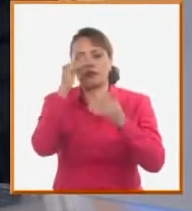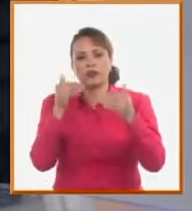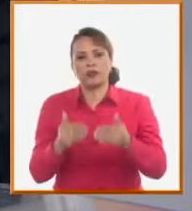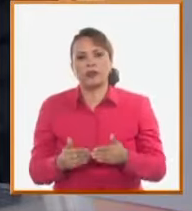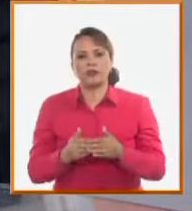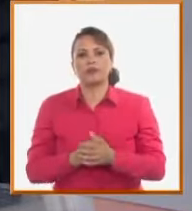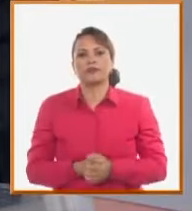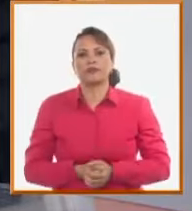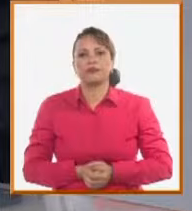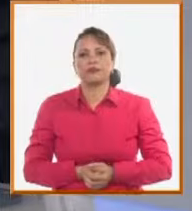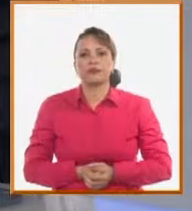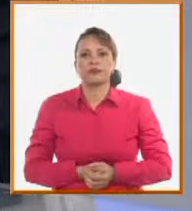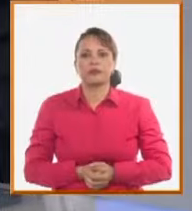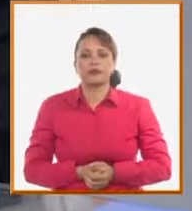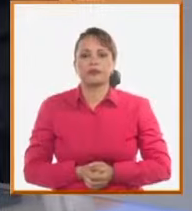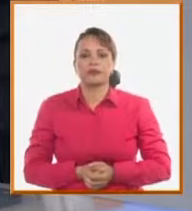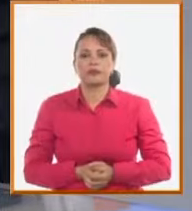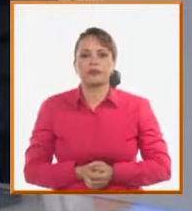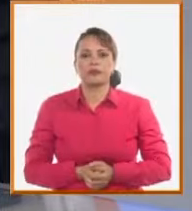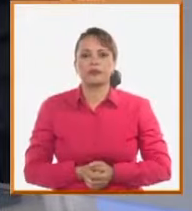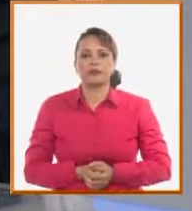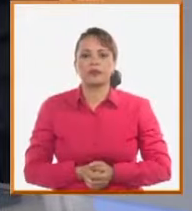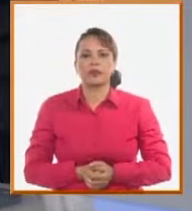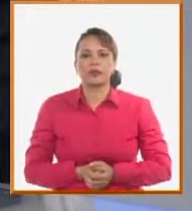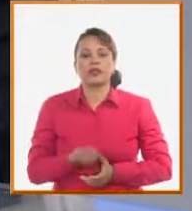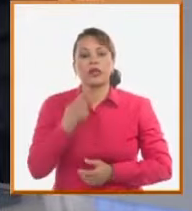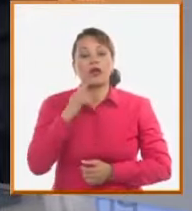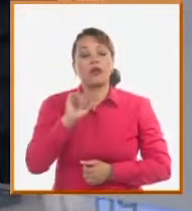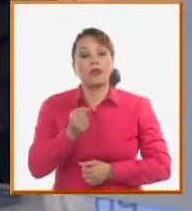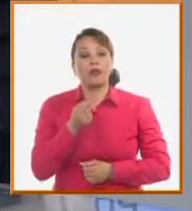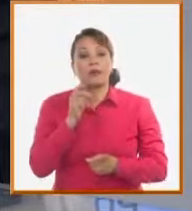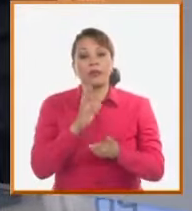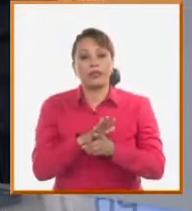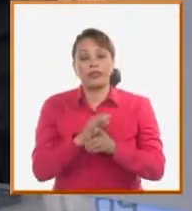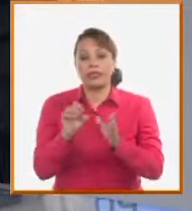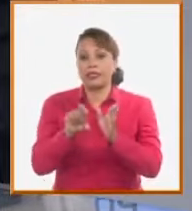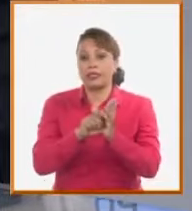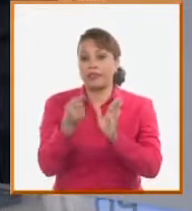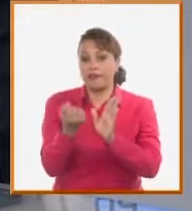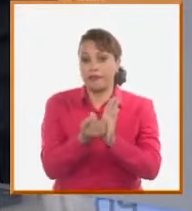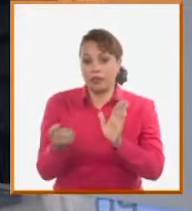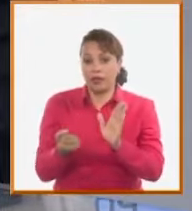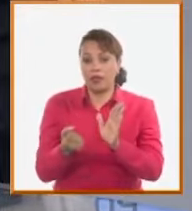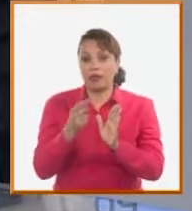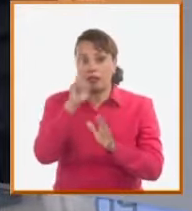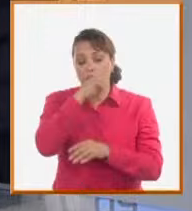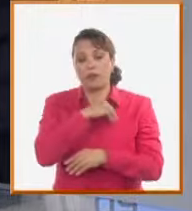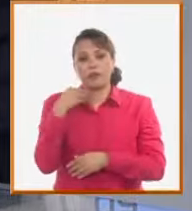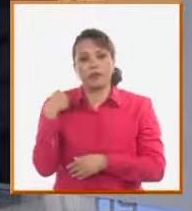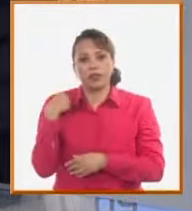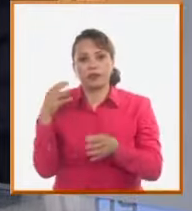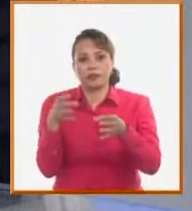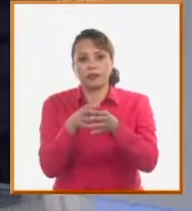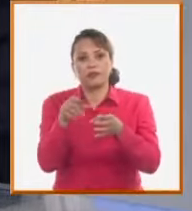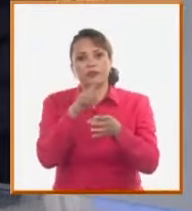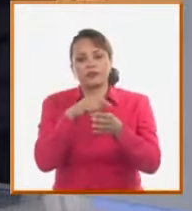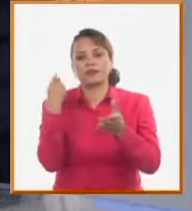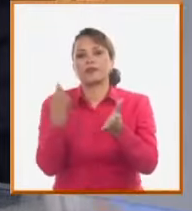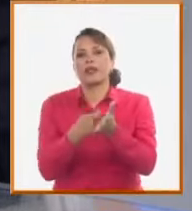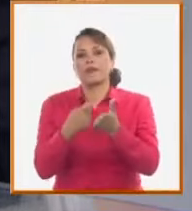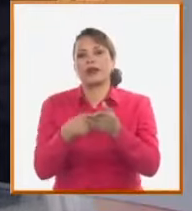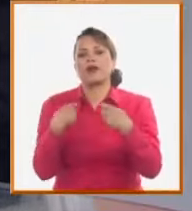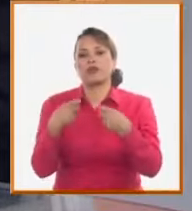del cuerpo de la persona, y por lo tanto la aseguradora se obliga, a partir de esa certificación que emite el facultativo o la comisión médica, el pago de una